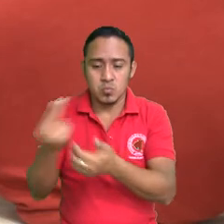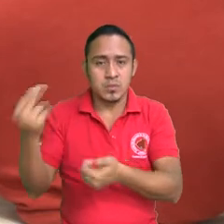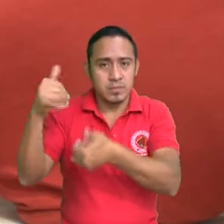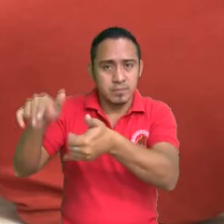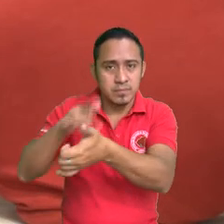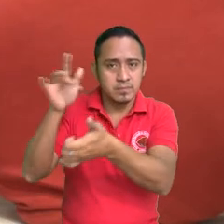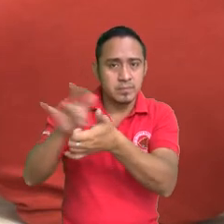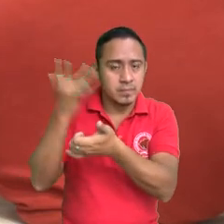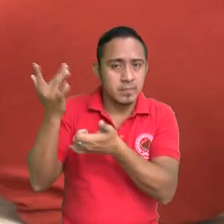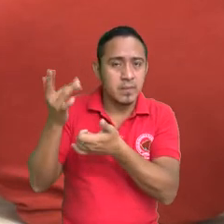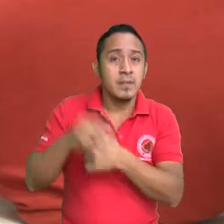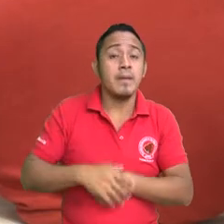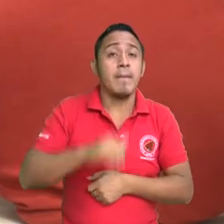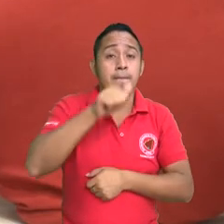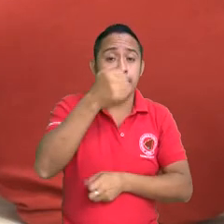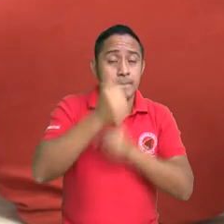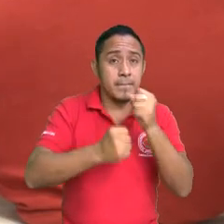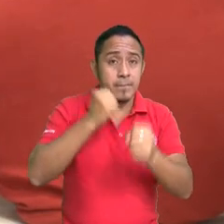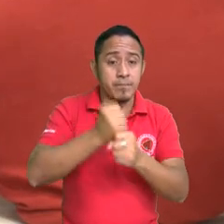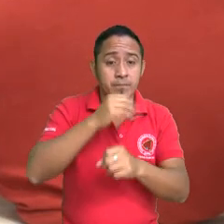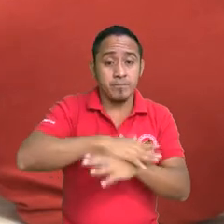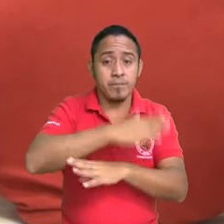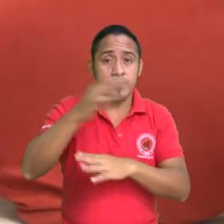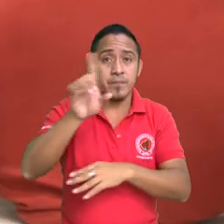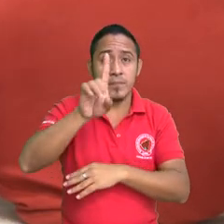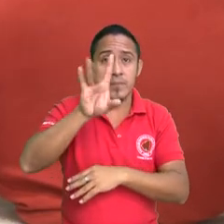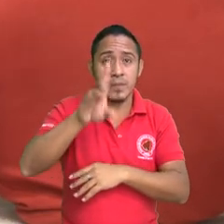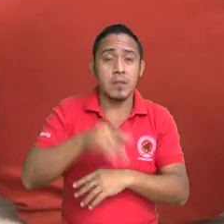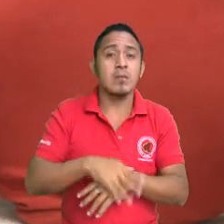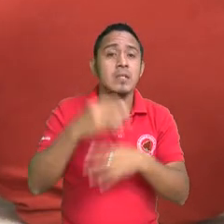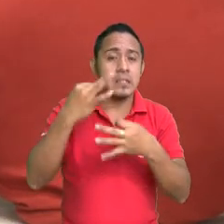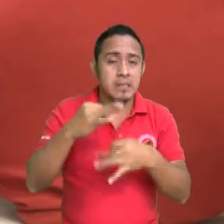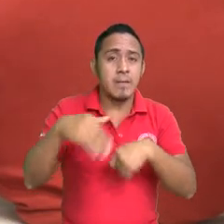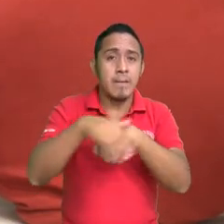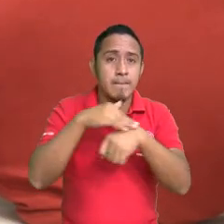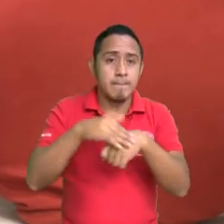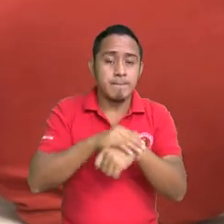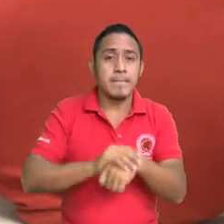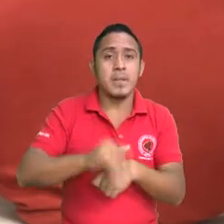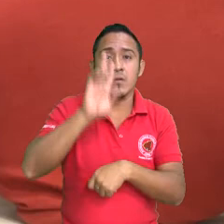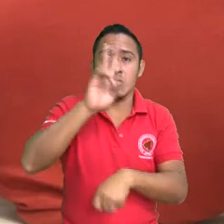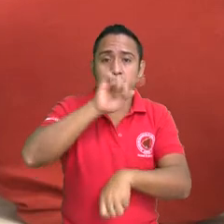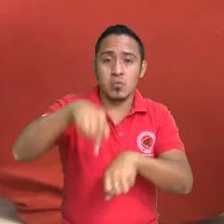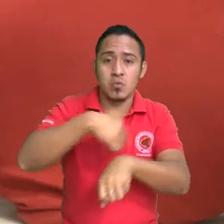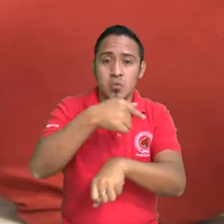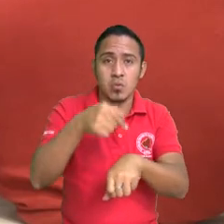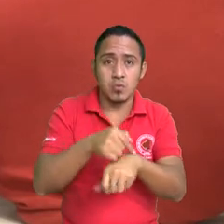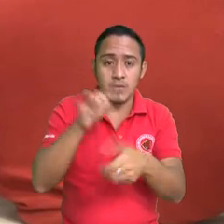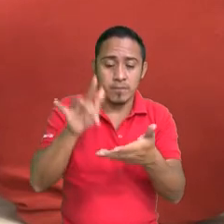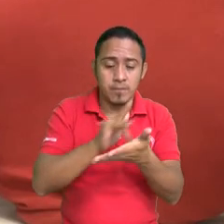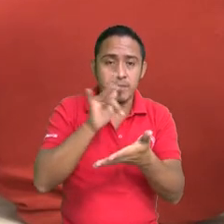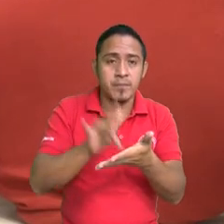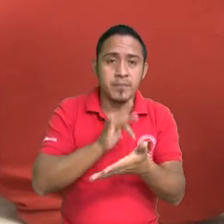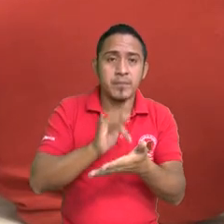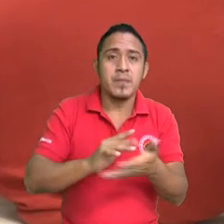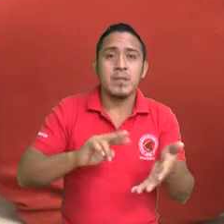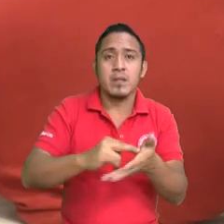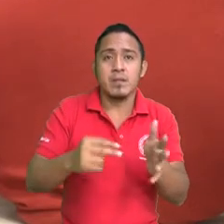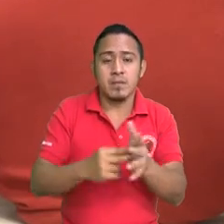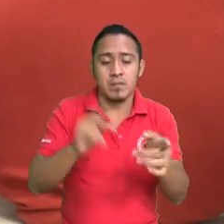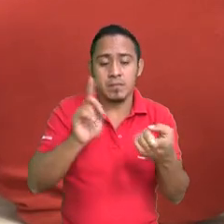internacionales. Hasta los 6 a los 14 años se les debe ser permitido 2 horas de electrónicos. Esto